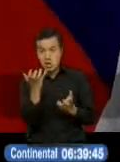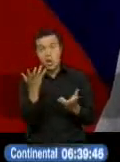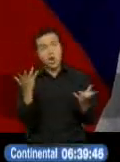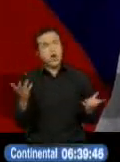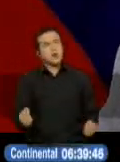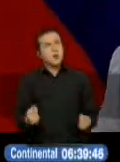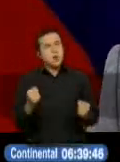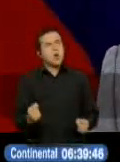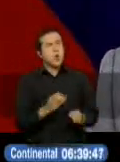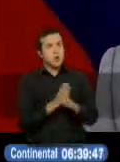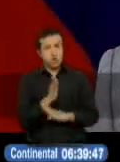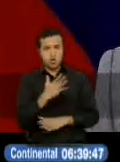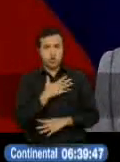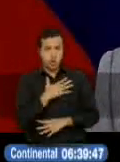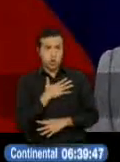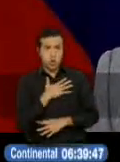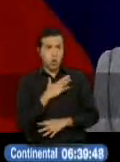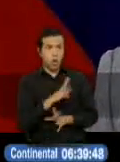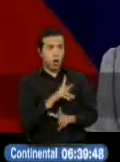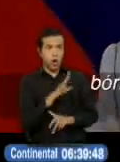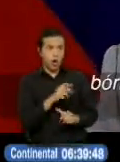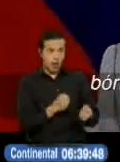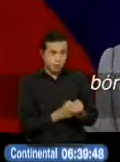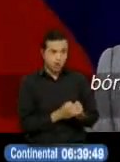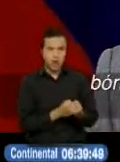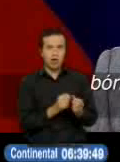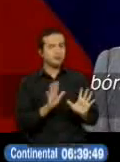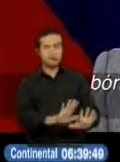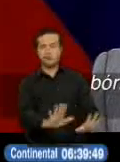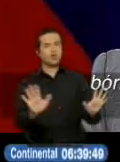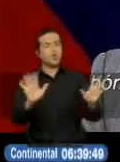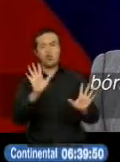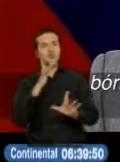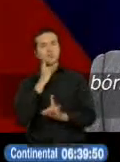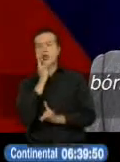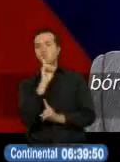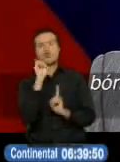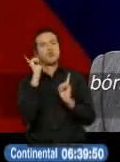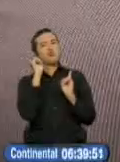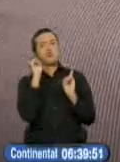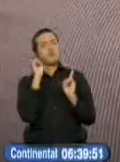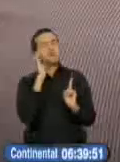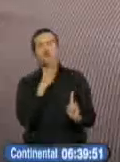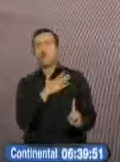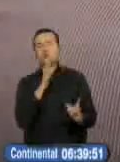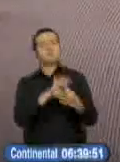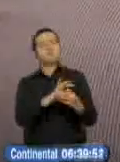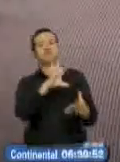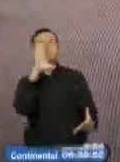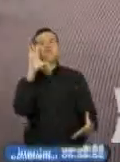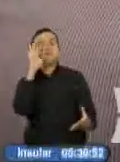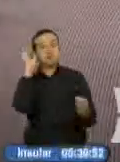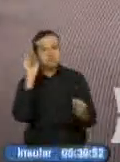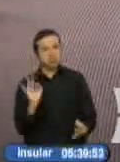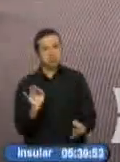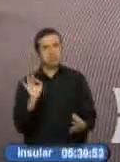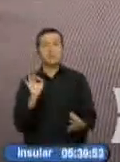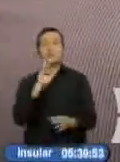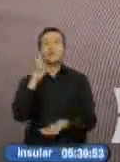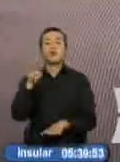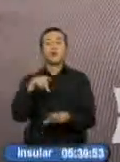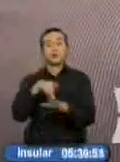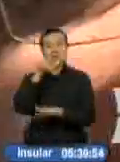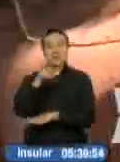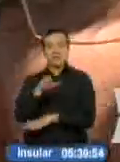de lealtad, que yo solape a los deshonestos, bórreme de su lista de incondicionales y leales. Aspectos importantes a criterio del sociólogo Ricardo